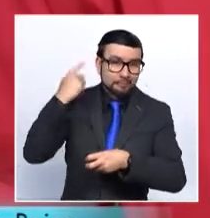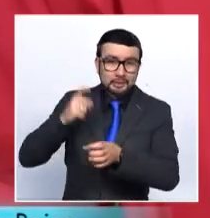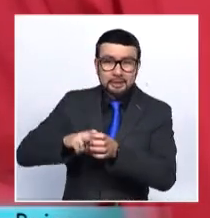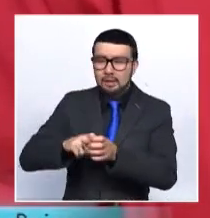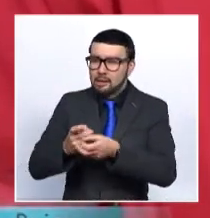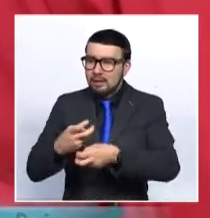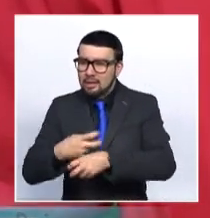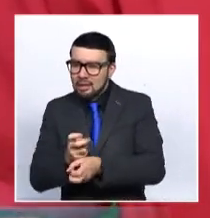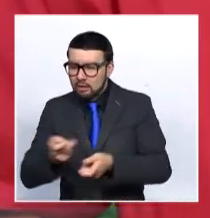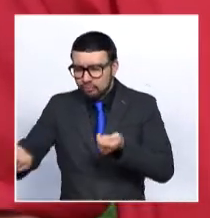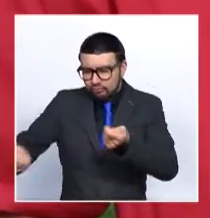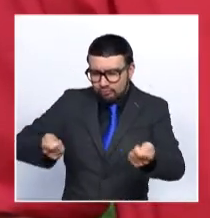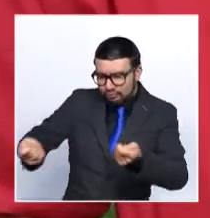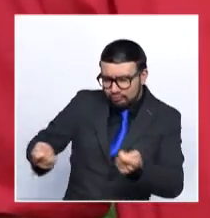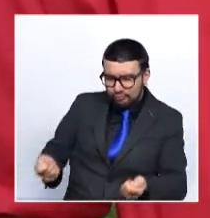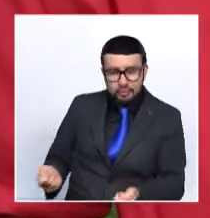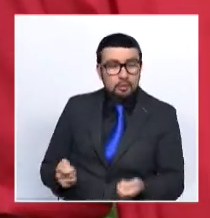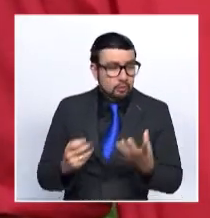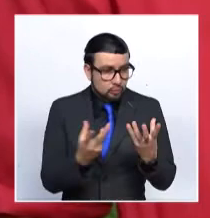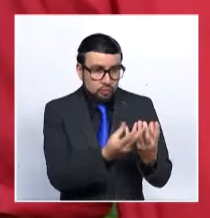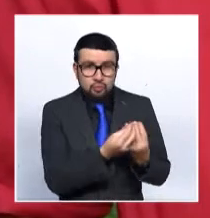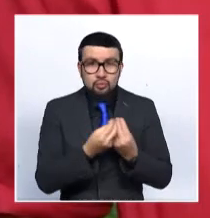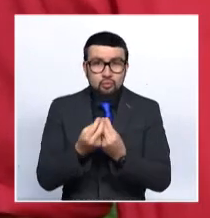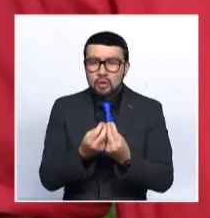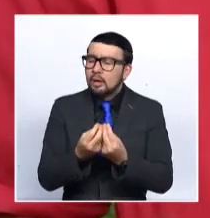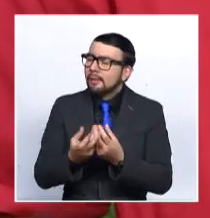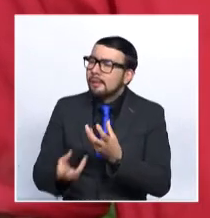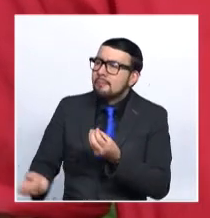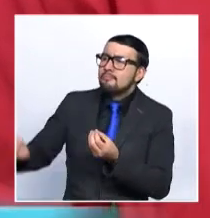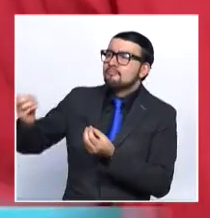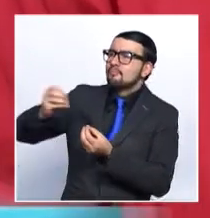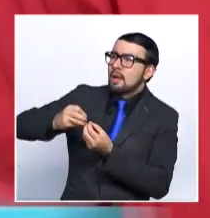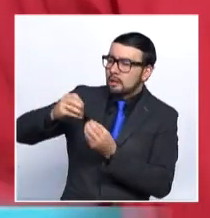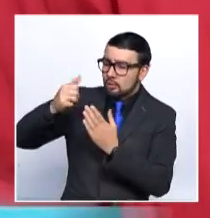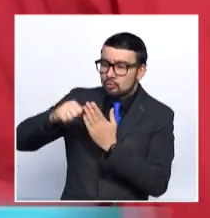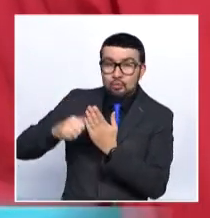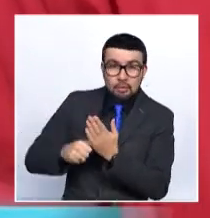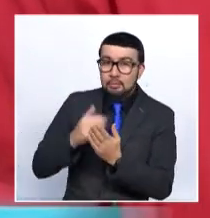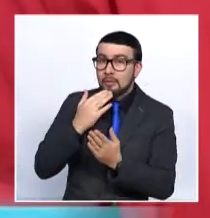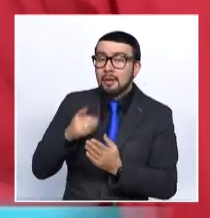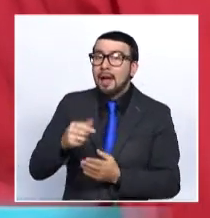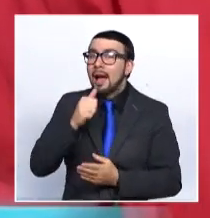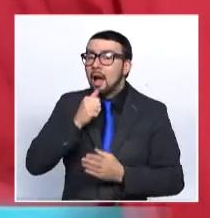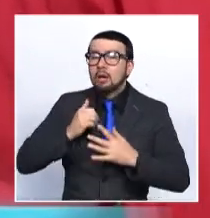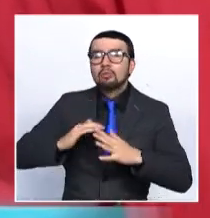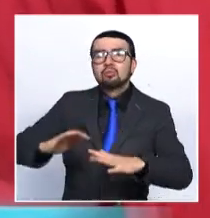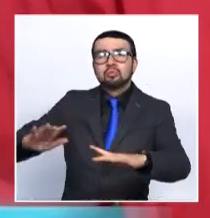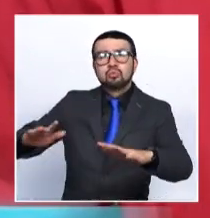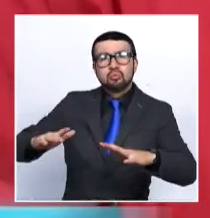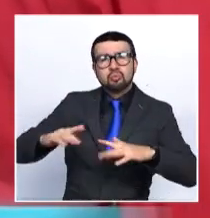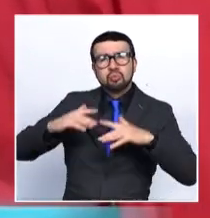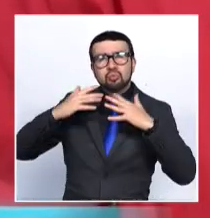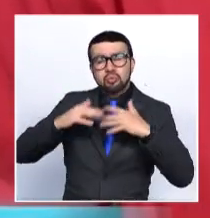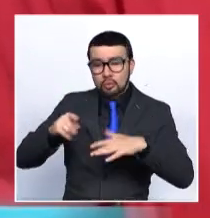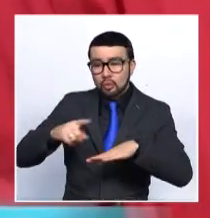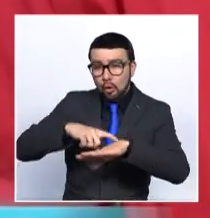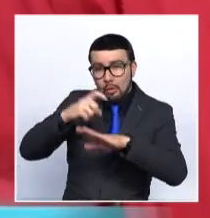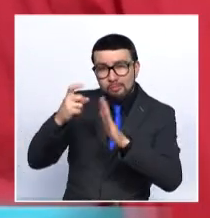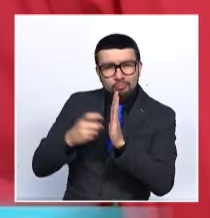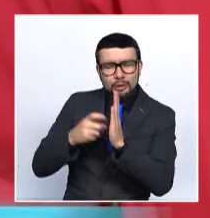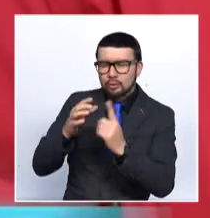que la manejo yo, la vamos a complementar con los programas que es de hidroterapia, que es el complemento ideal para cada